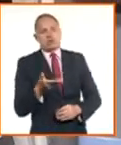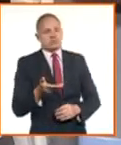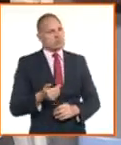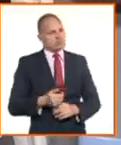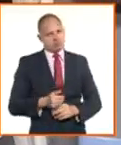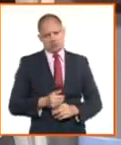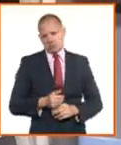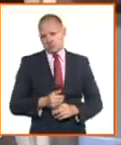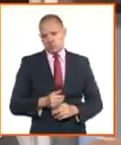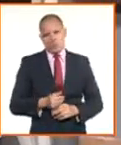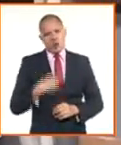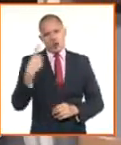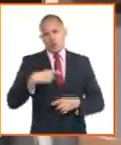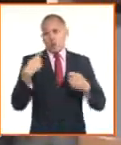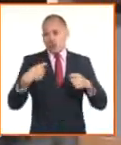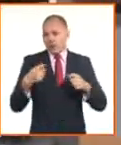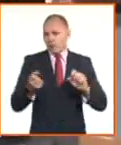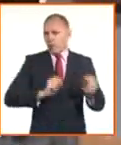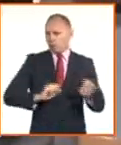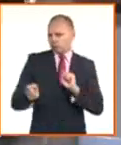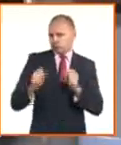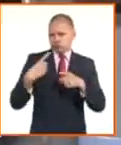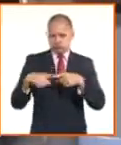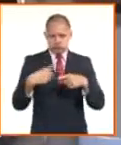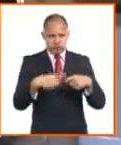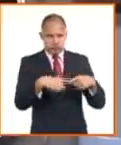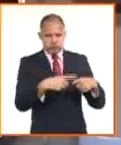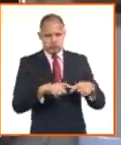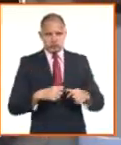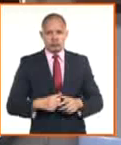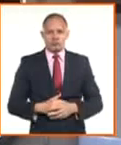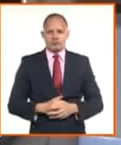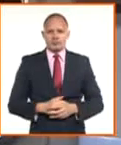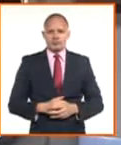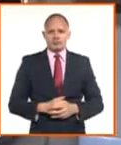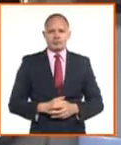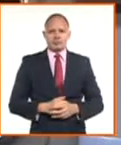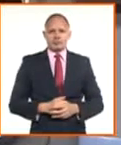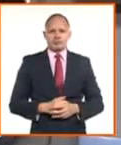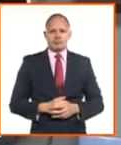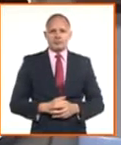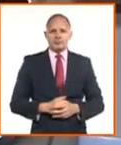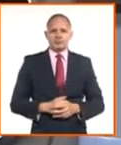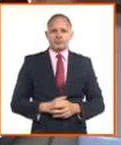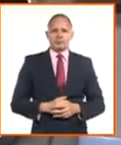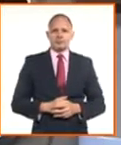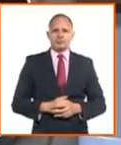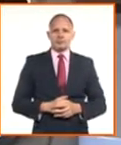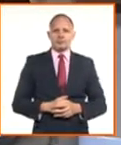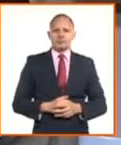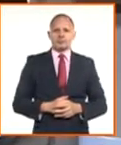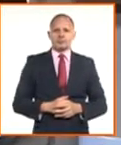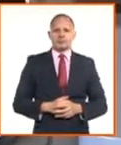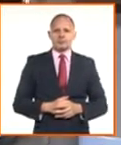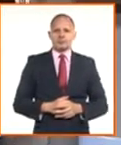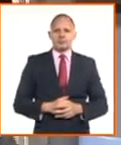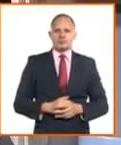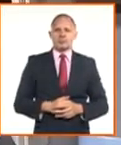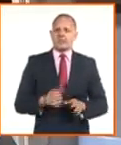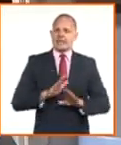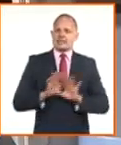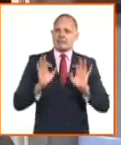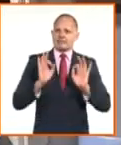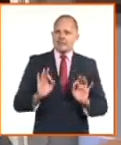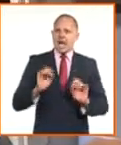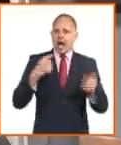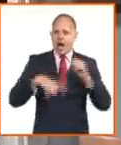ese problema. O sea, es lo que hace la política neoliberal. Sí, esa no es la función de nosotros. Entonces tenemos que trabajar en esa dirección. Entonces, el tipo de